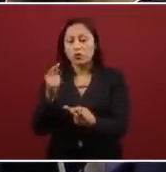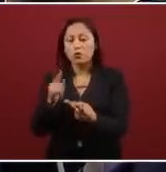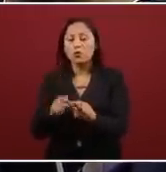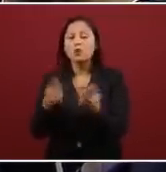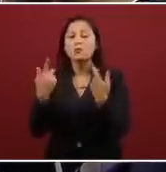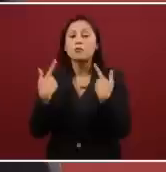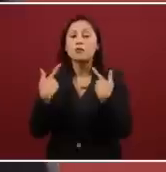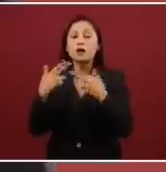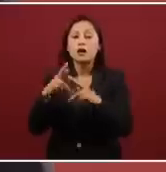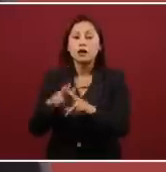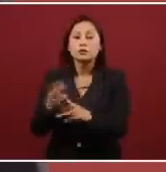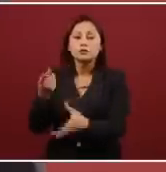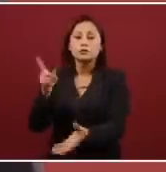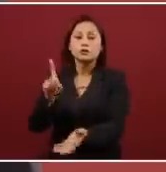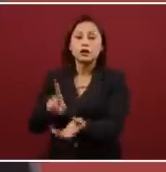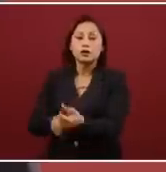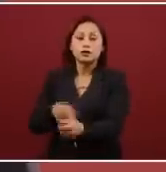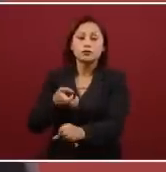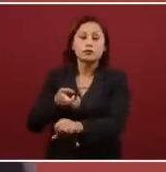estado,